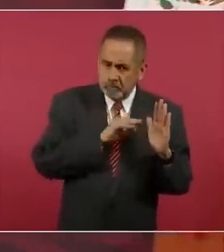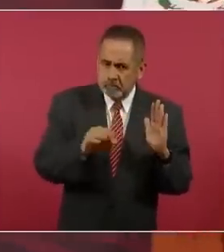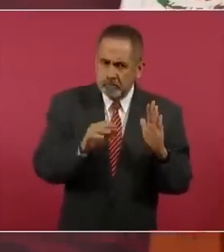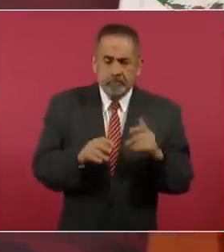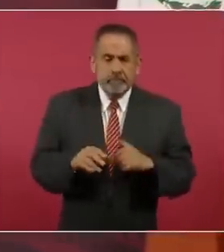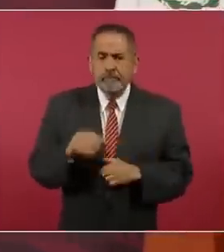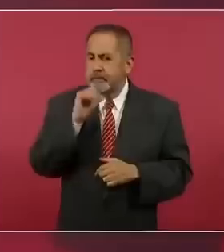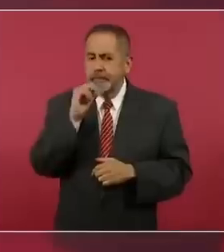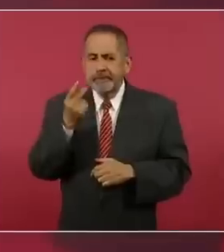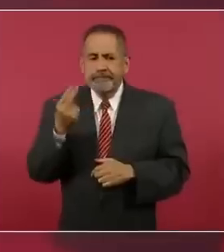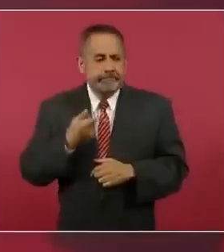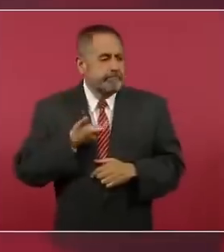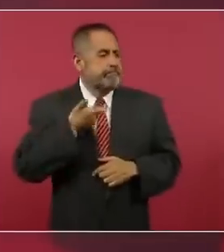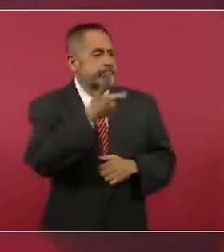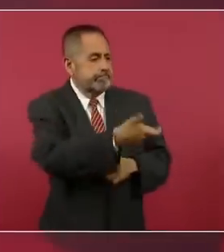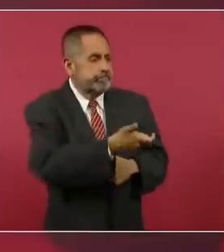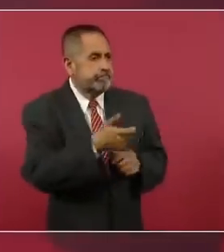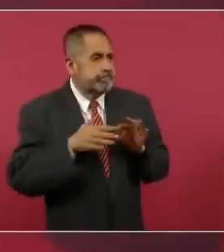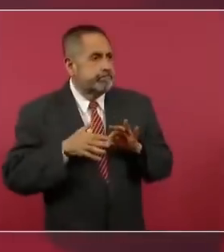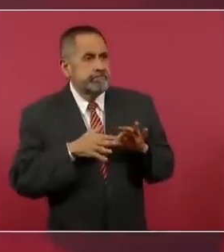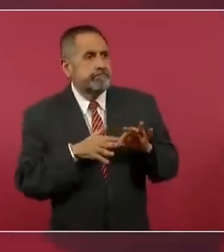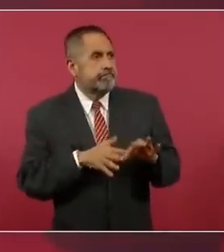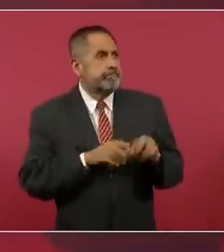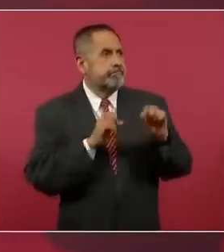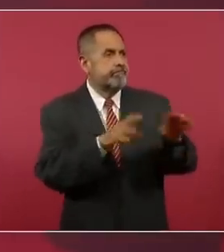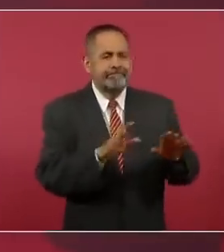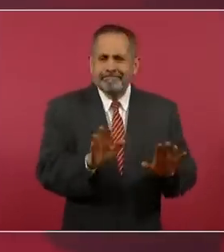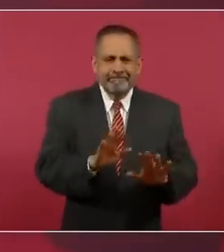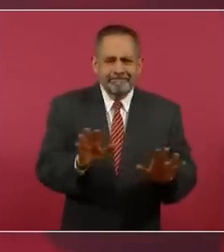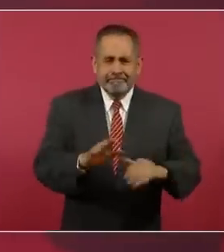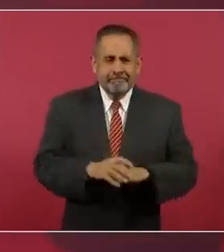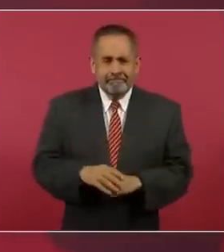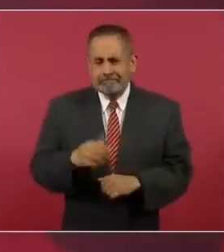no tienen que pagar nada, los